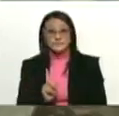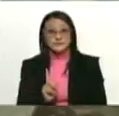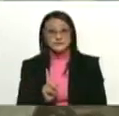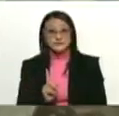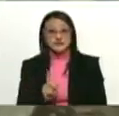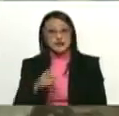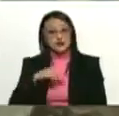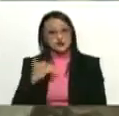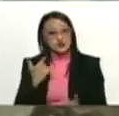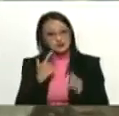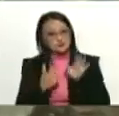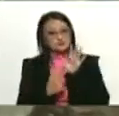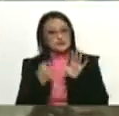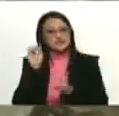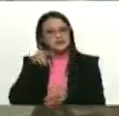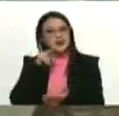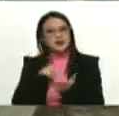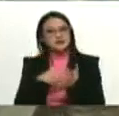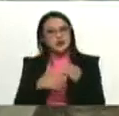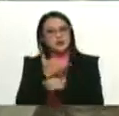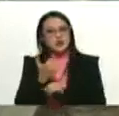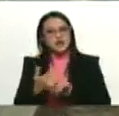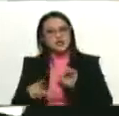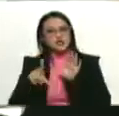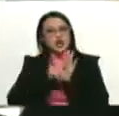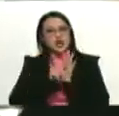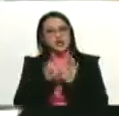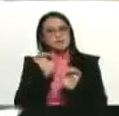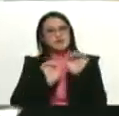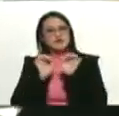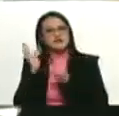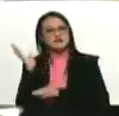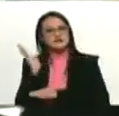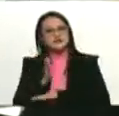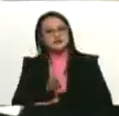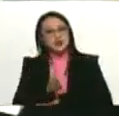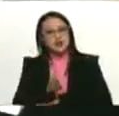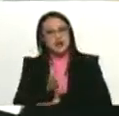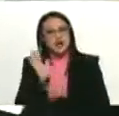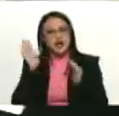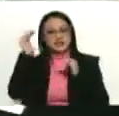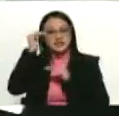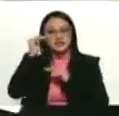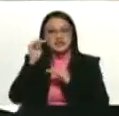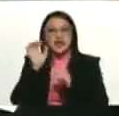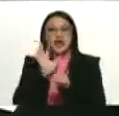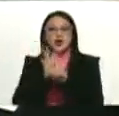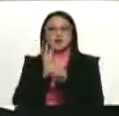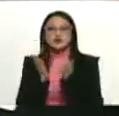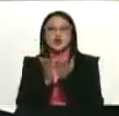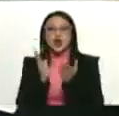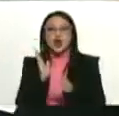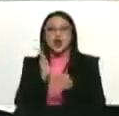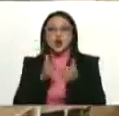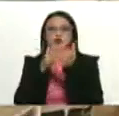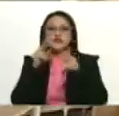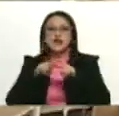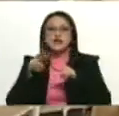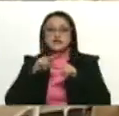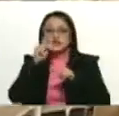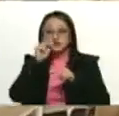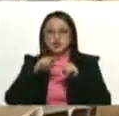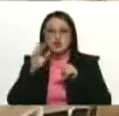nosotros presentamos a la Asamblea Nacional un proyecto de ley para prevenir, sancionar y atender el acoso escolar hacia niños, niñas y